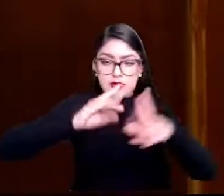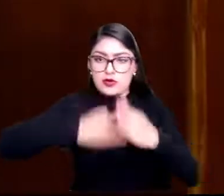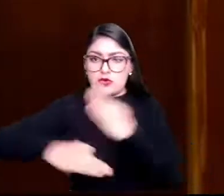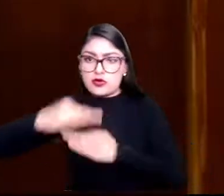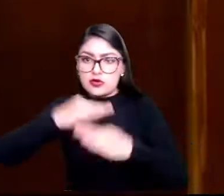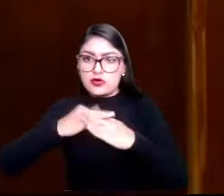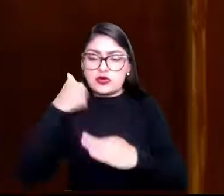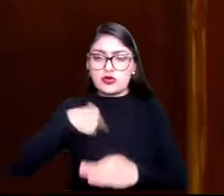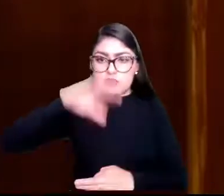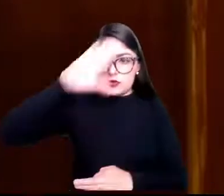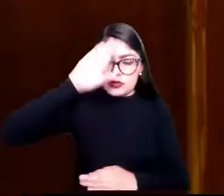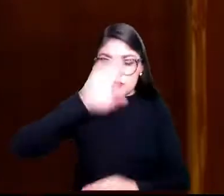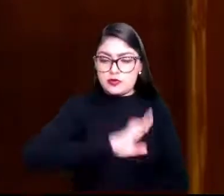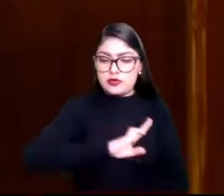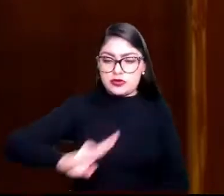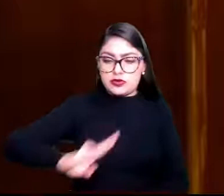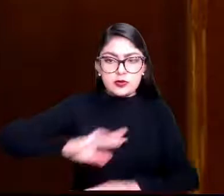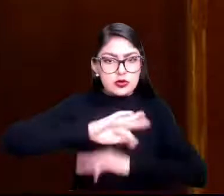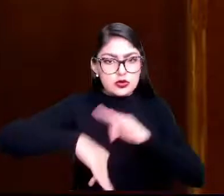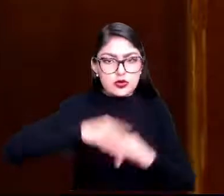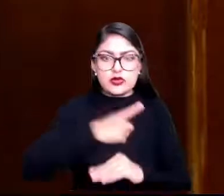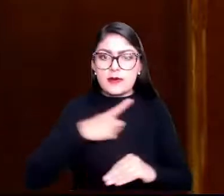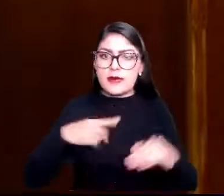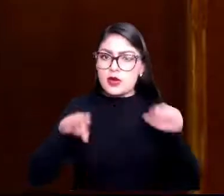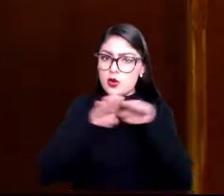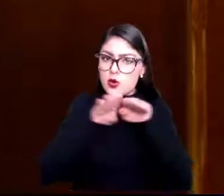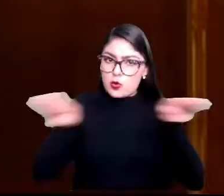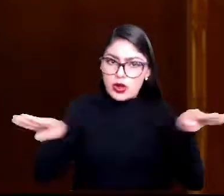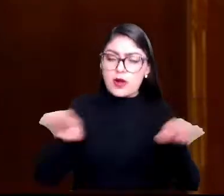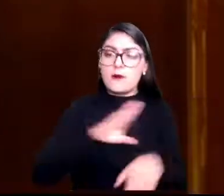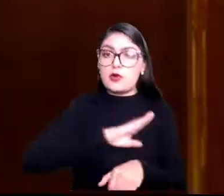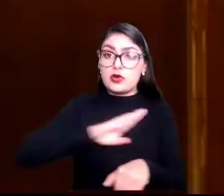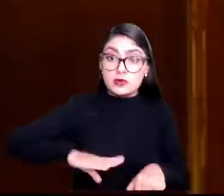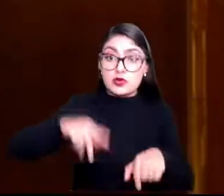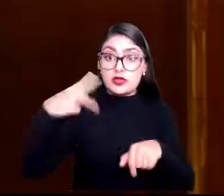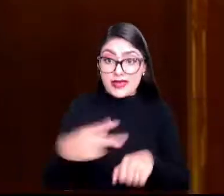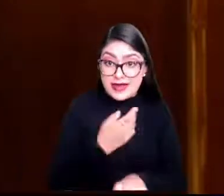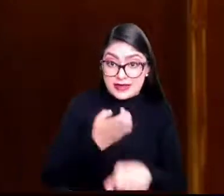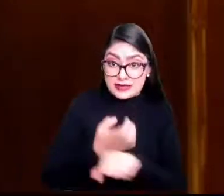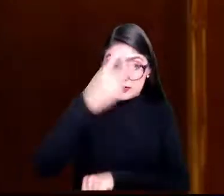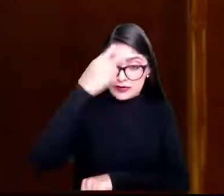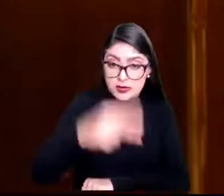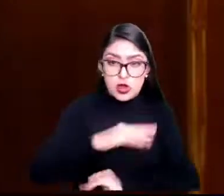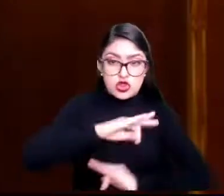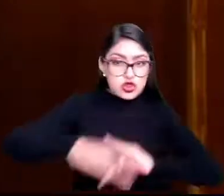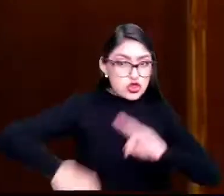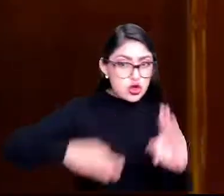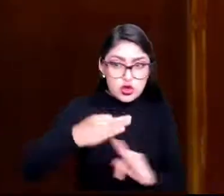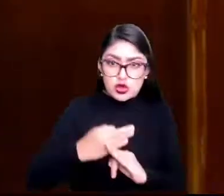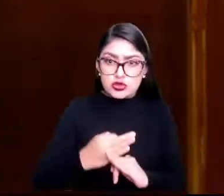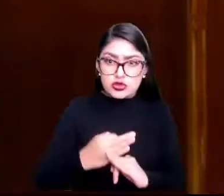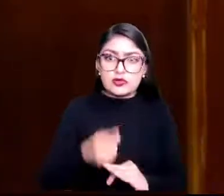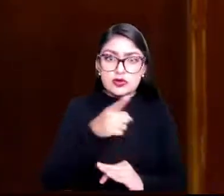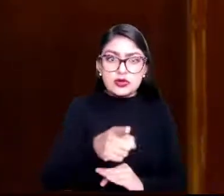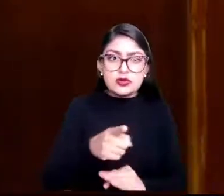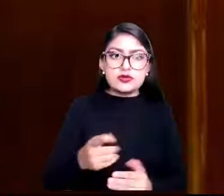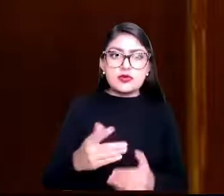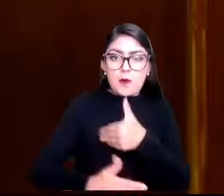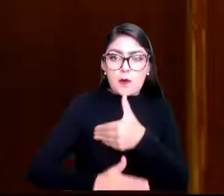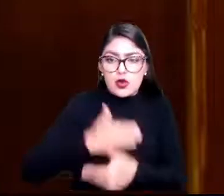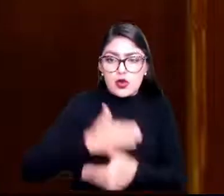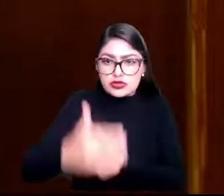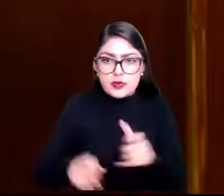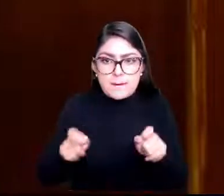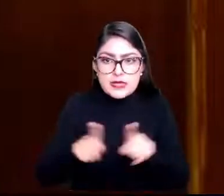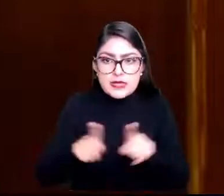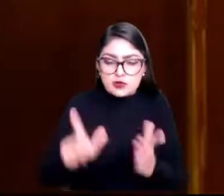los municipios prácticamente de este estado se pasan por un proceso como lo establece la ley, y nosotros no